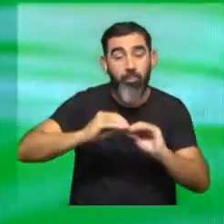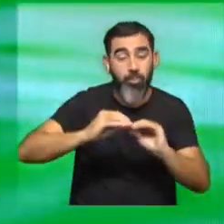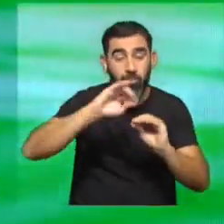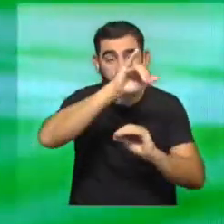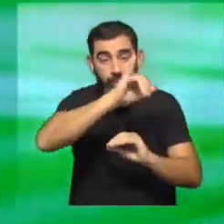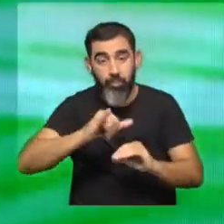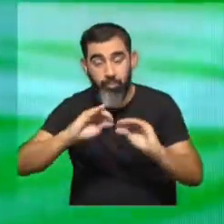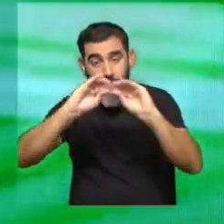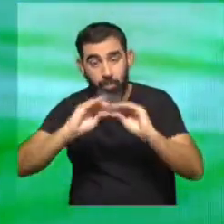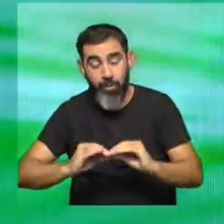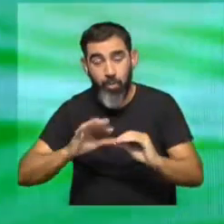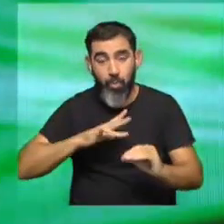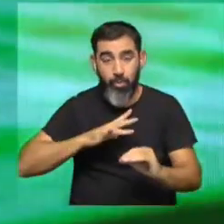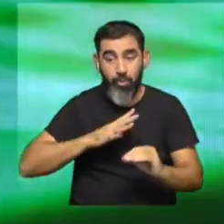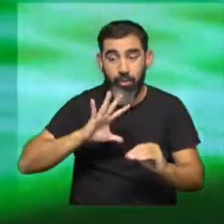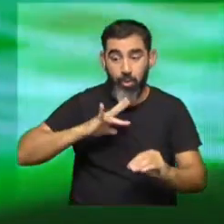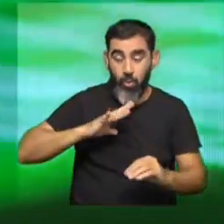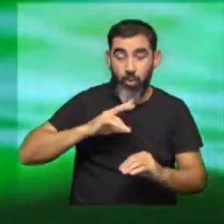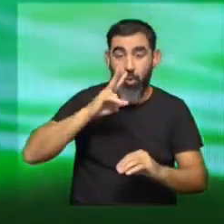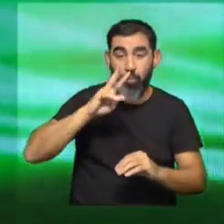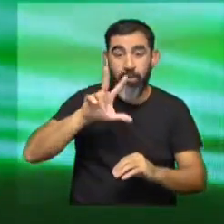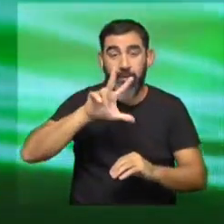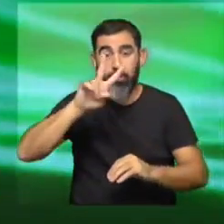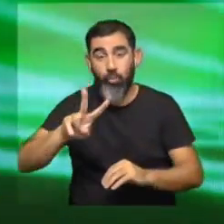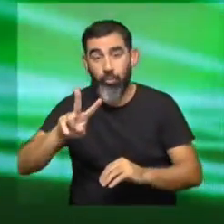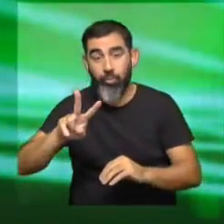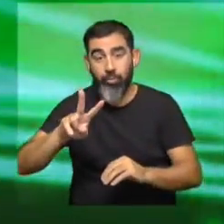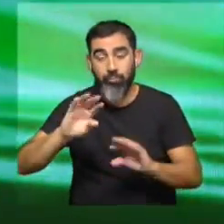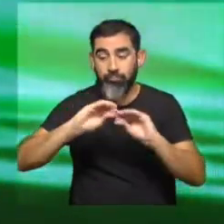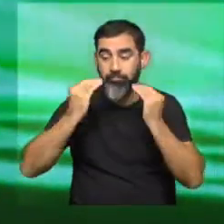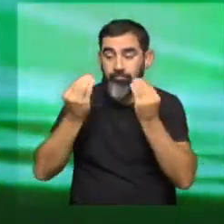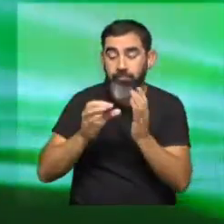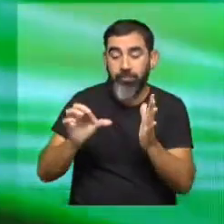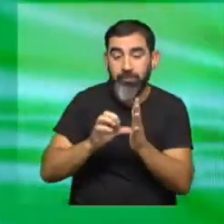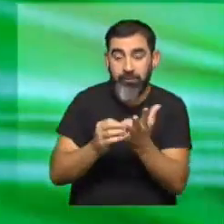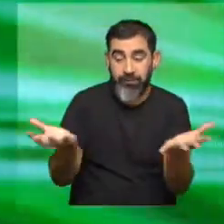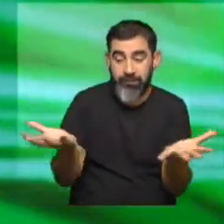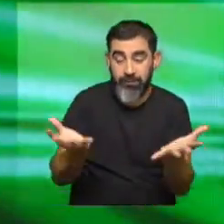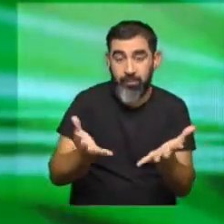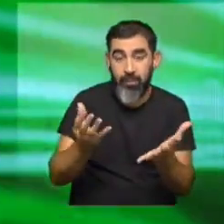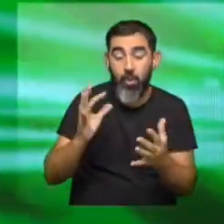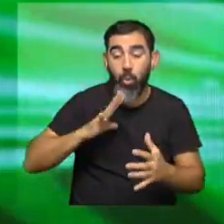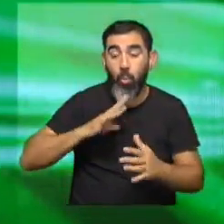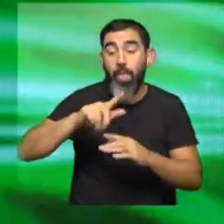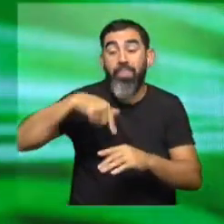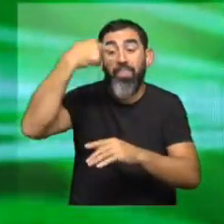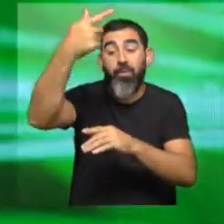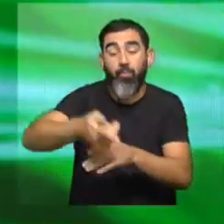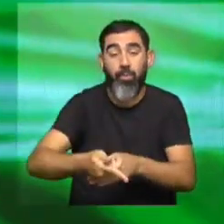jubilatorio, quienes se jubilen en el año 2032 se van a jubilar íntegramente por el sistema actual y quienes se jubilen en el